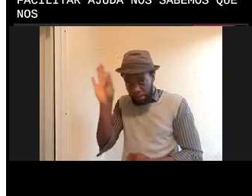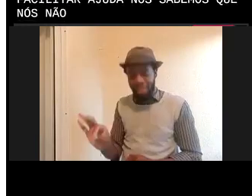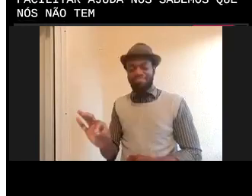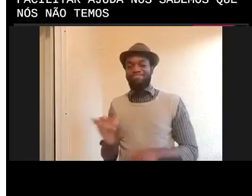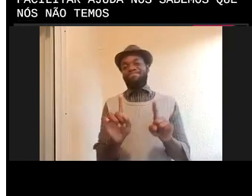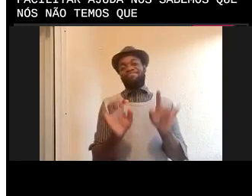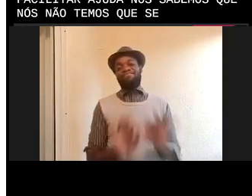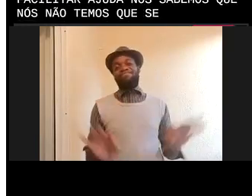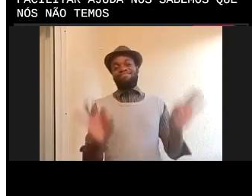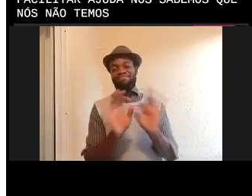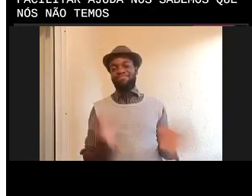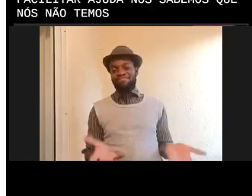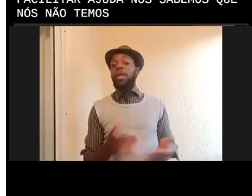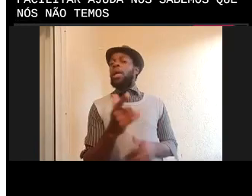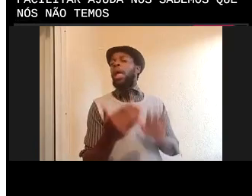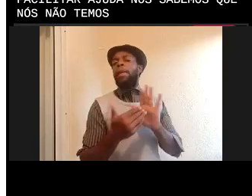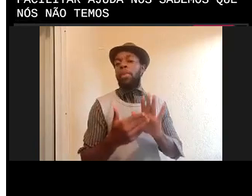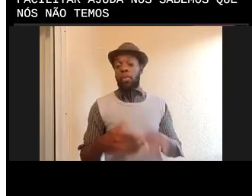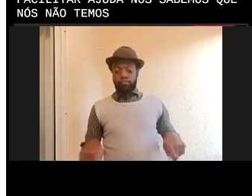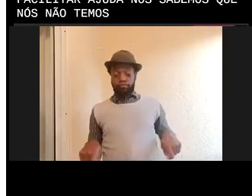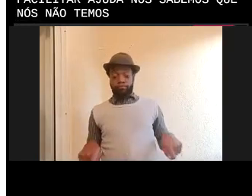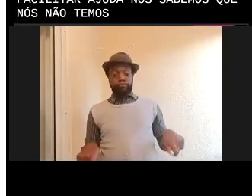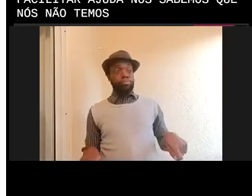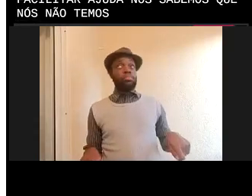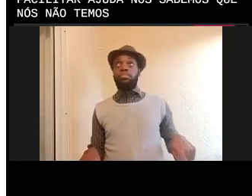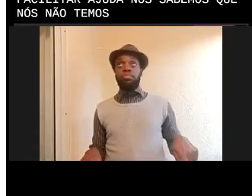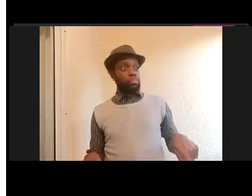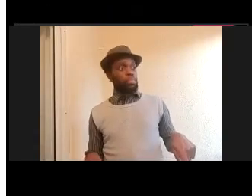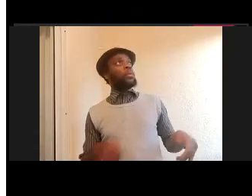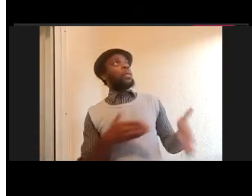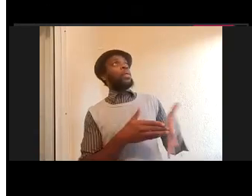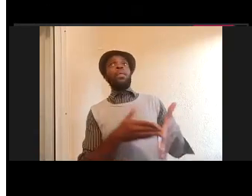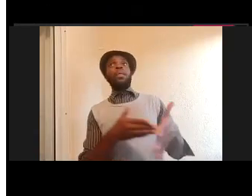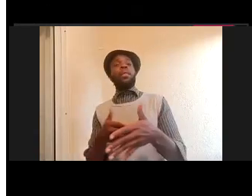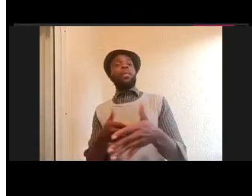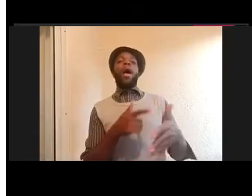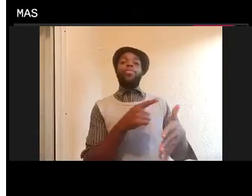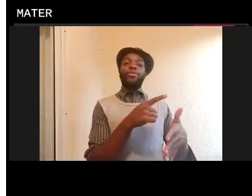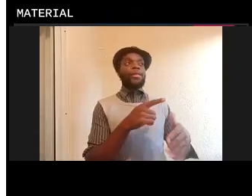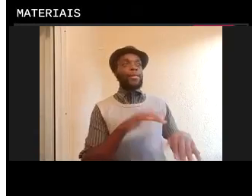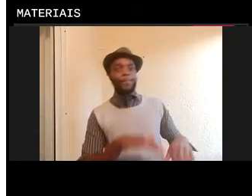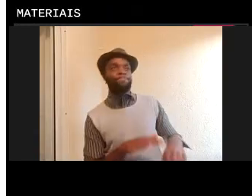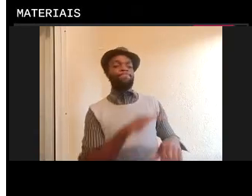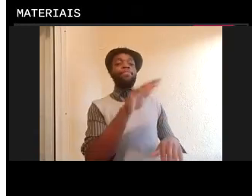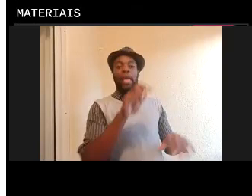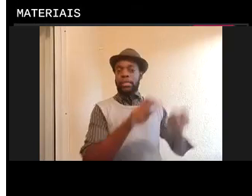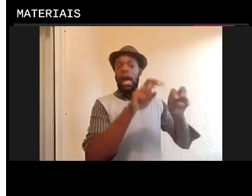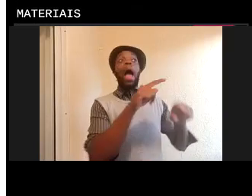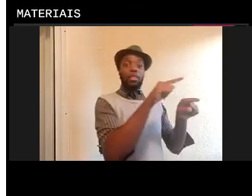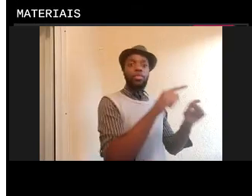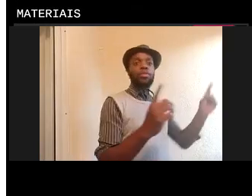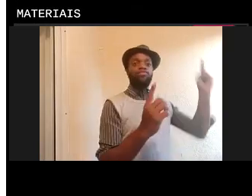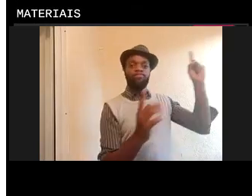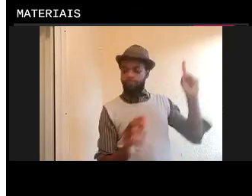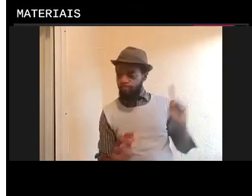en infraestructura, en materiales, en equipo, ¿verdad? Hace